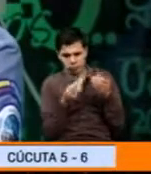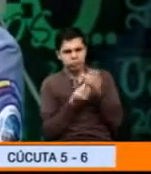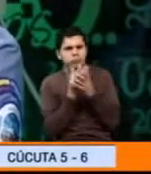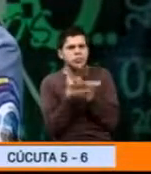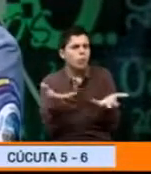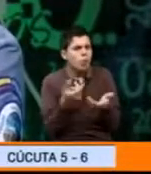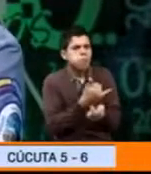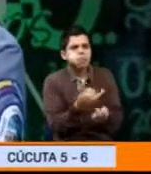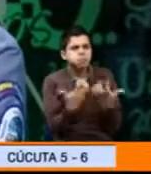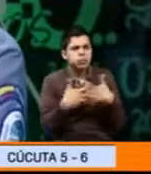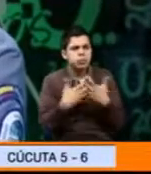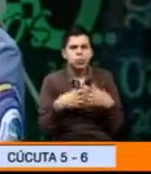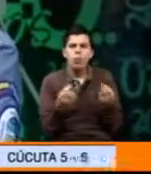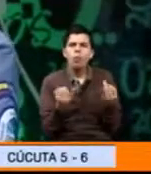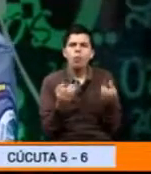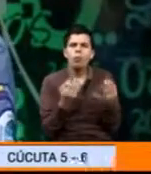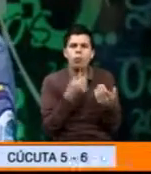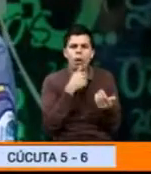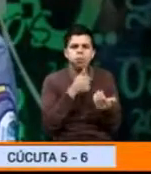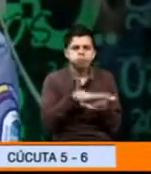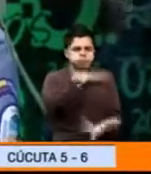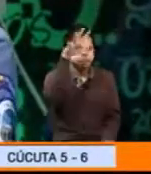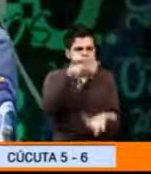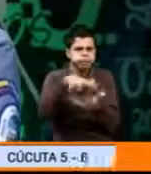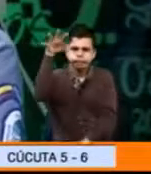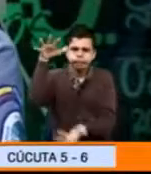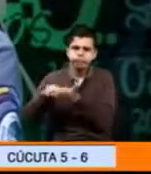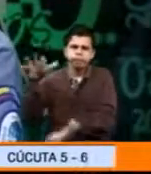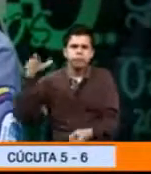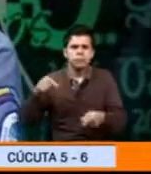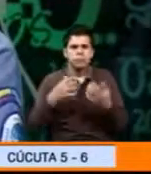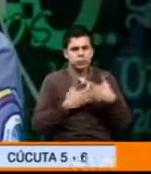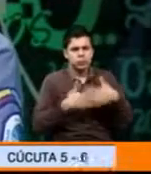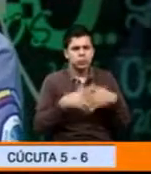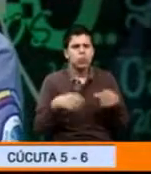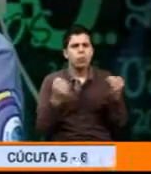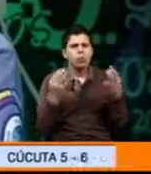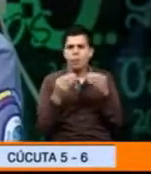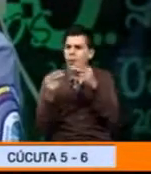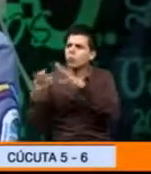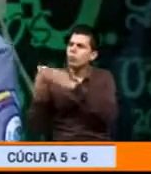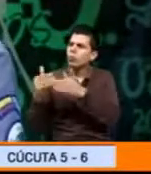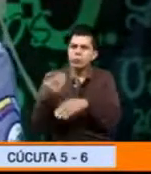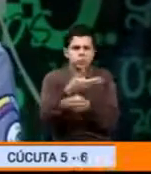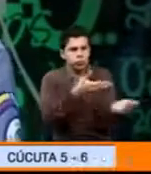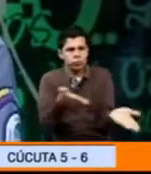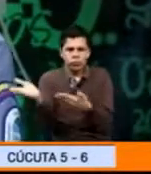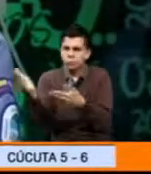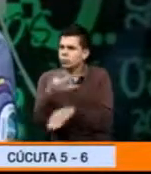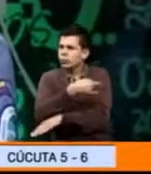producimos, cuántos metros cúbicos por segundo producimos en cada parque y cuánta agua está demandando la comunidad a través de los